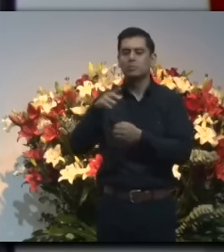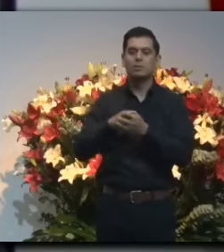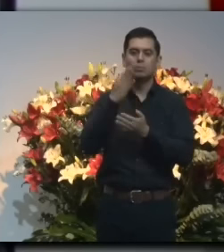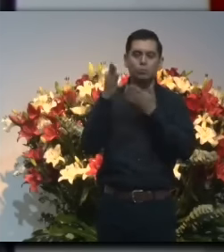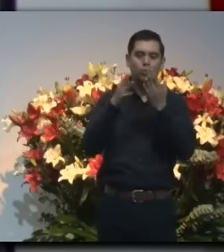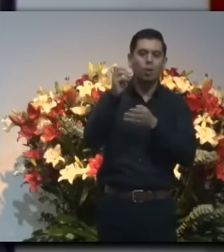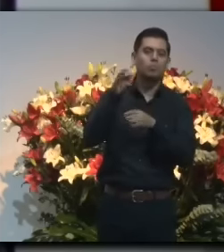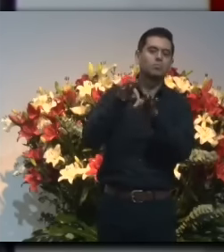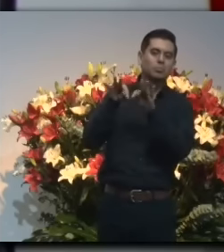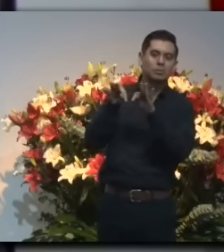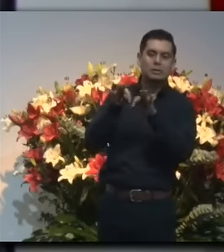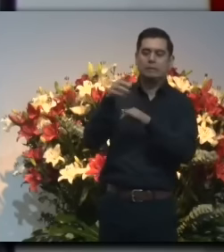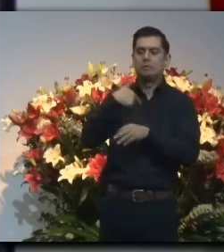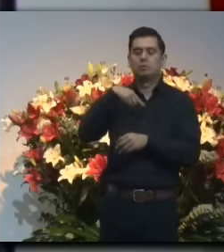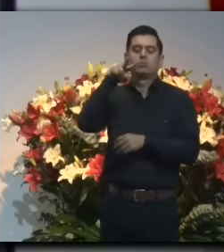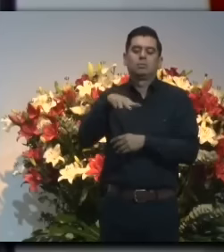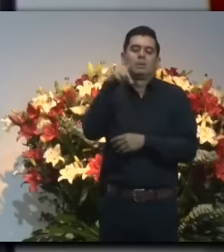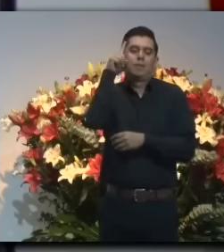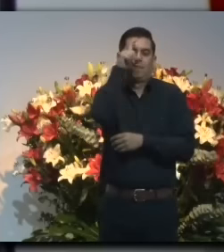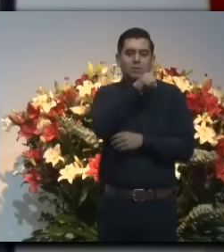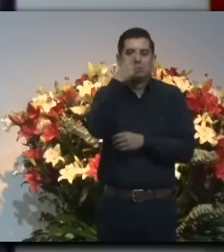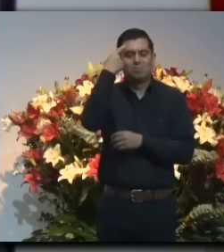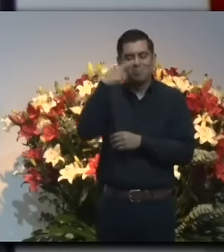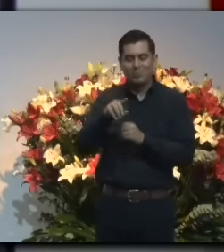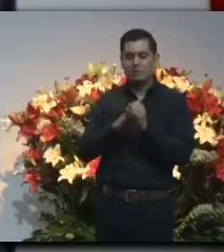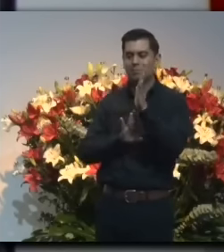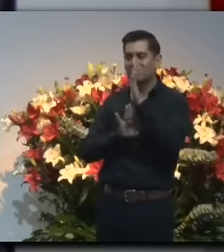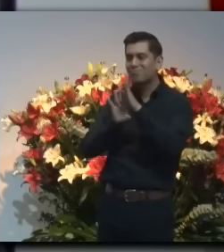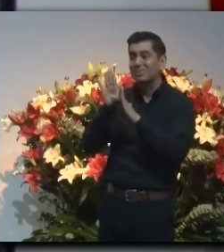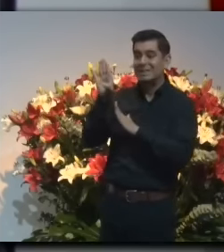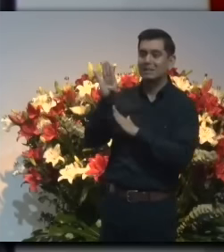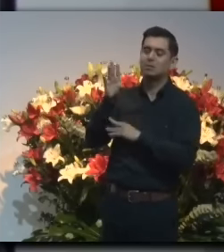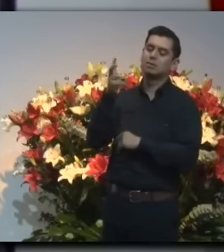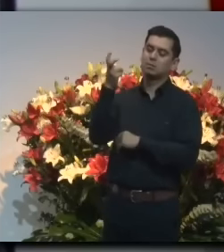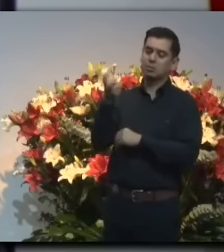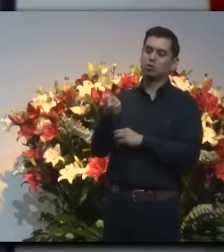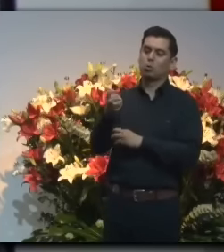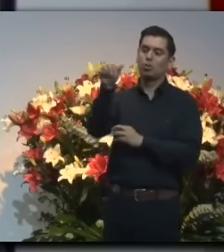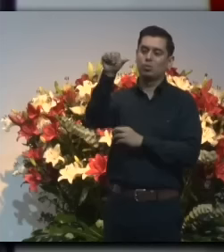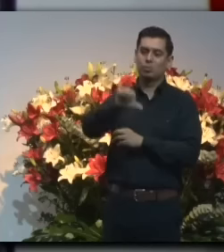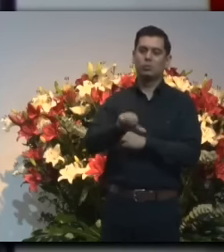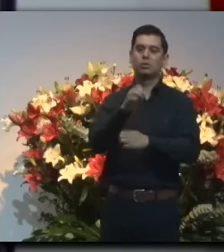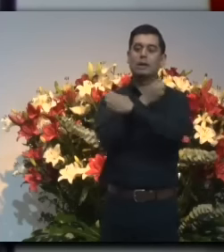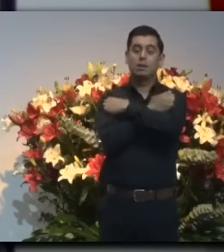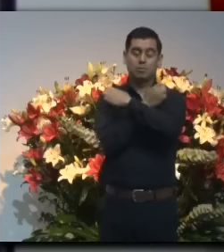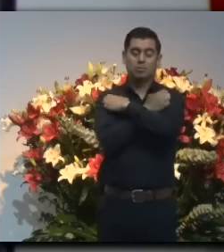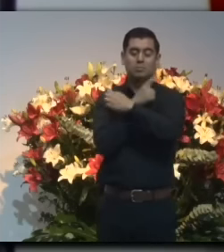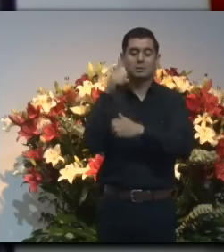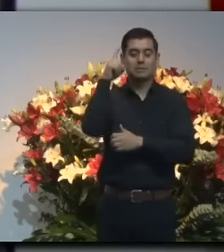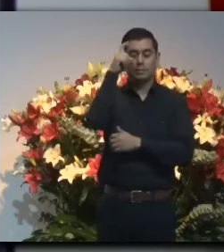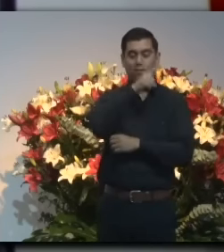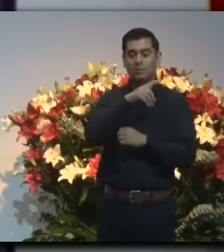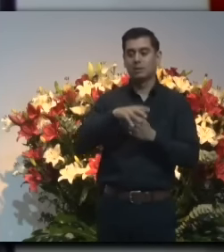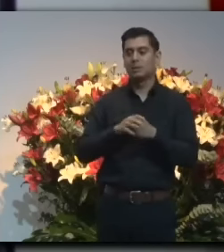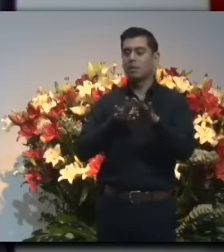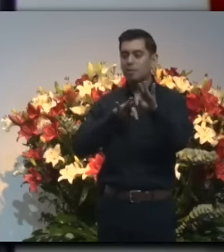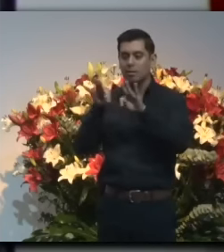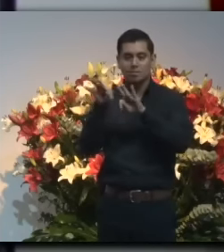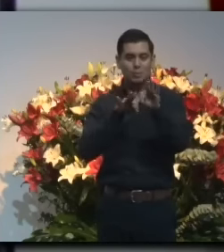salir adelante. Hoy esa calidad educativa no nos está permitiendo tener empleos bien